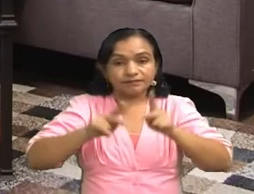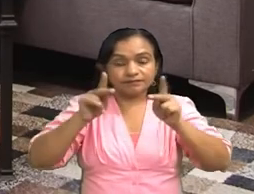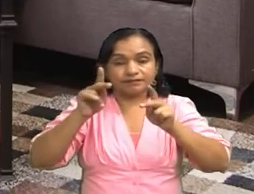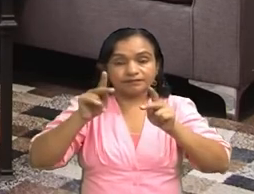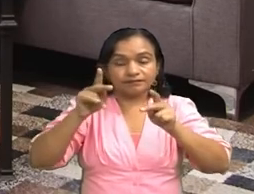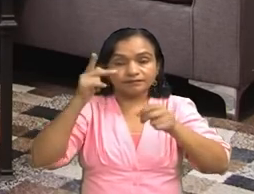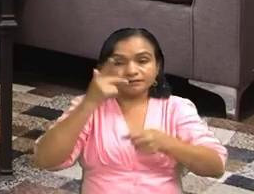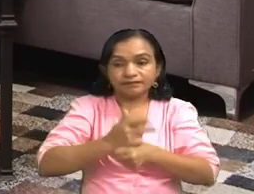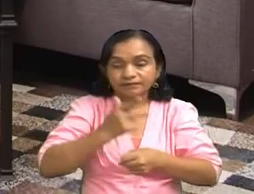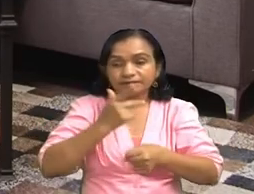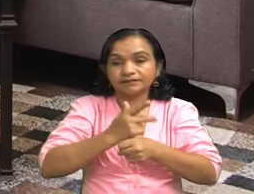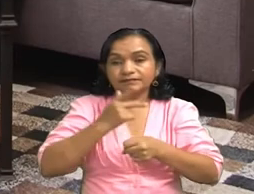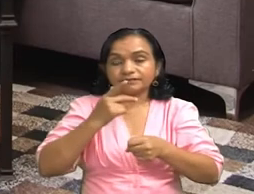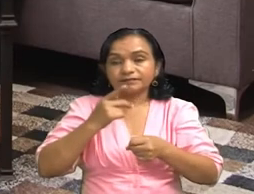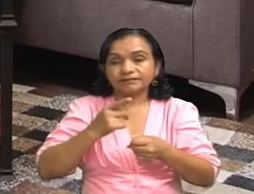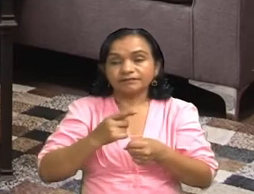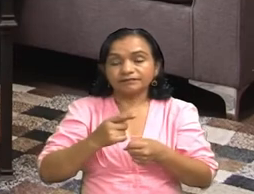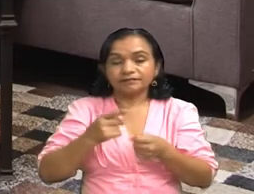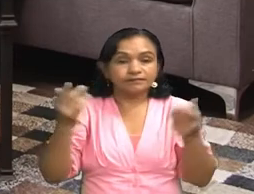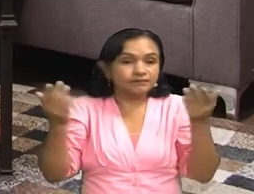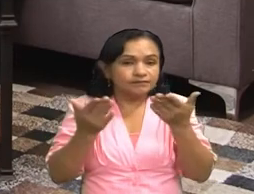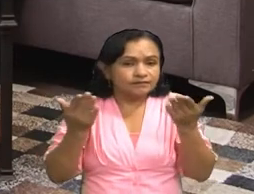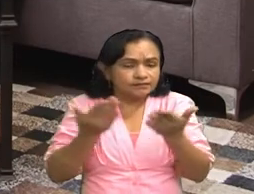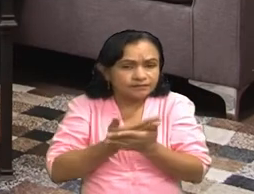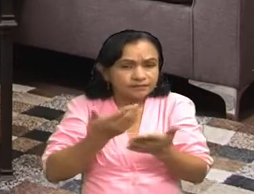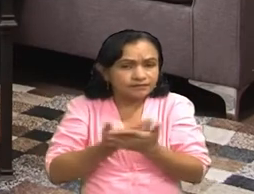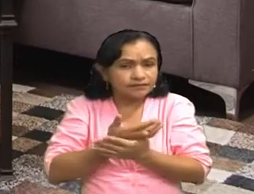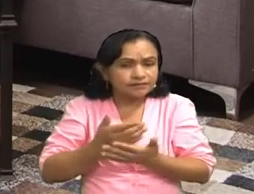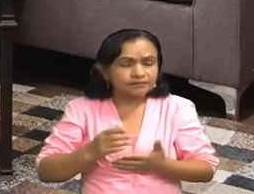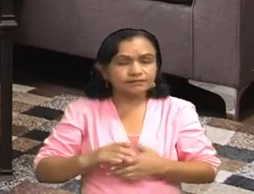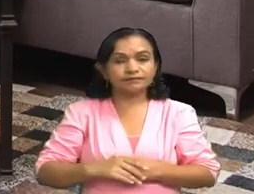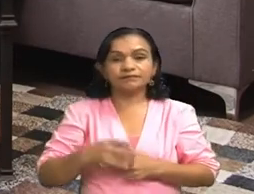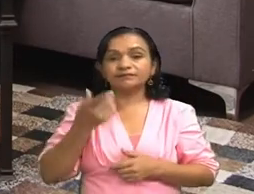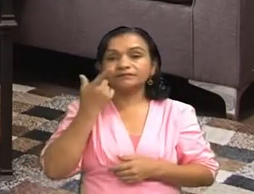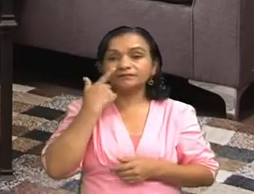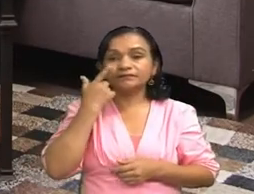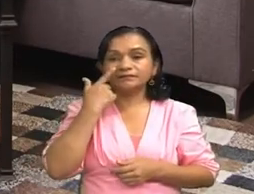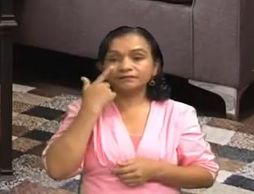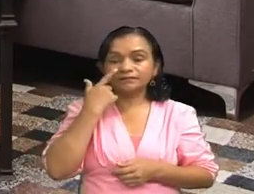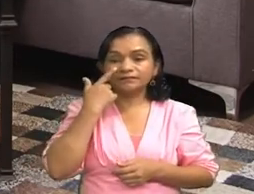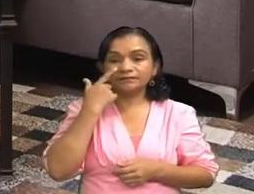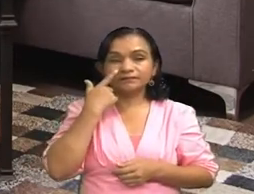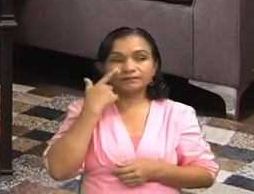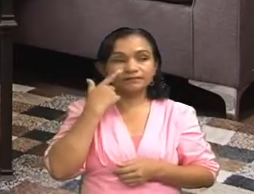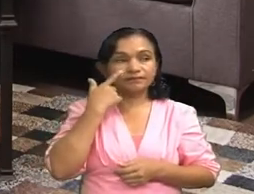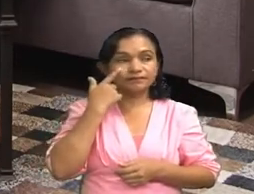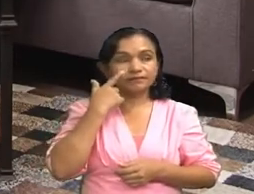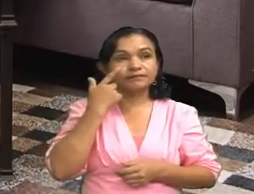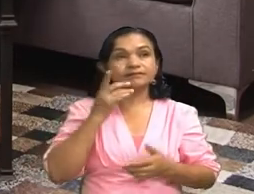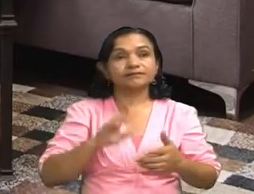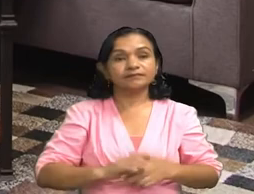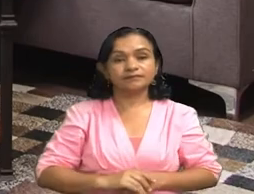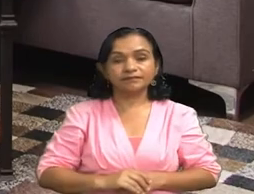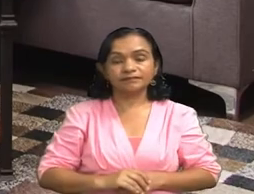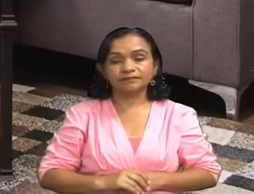Viene Guatemala. Porque dice, ¿cómo? ¿Matadero nuevo? Mira qué interesante.